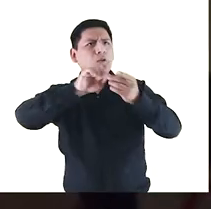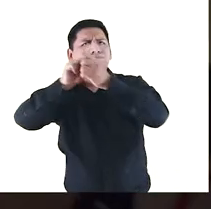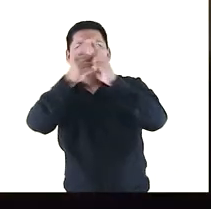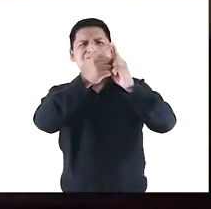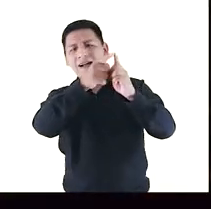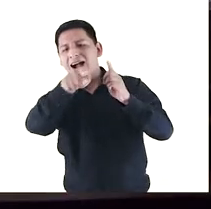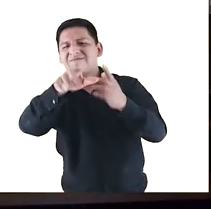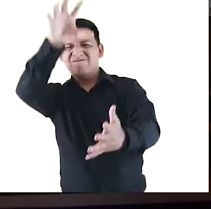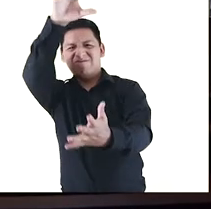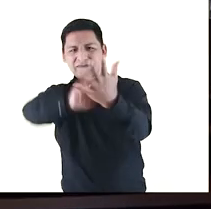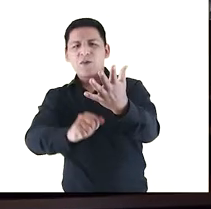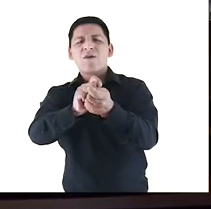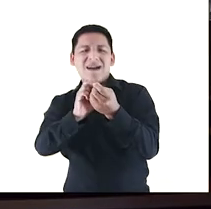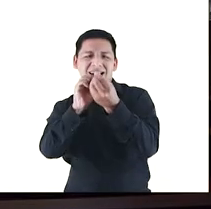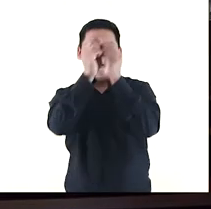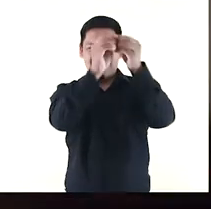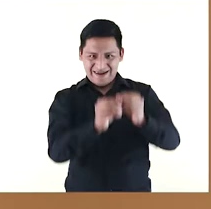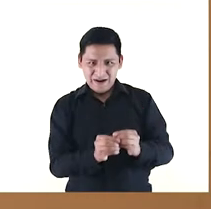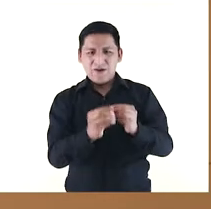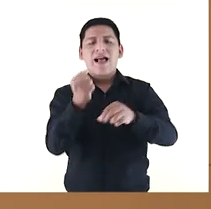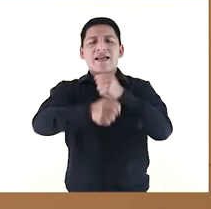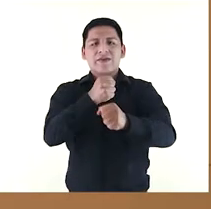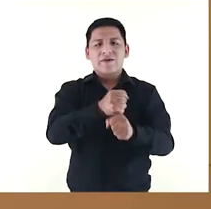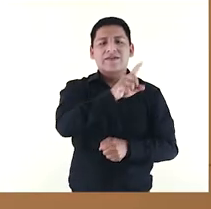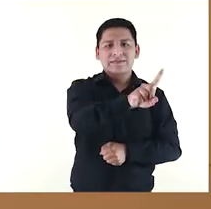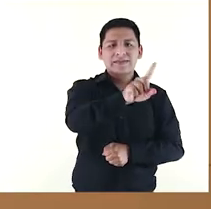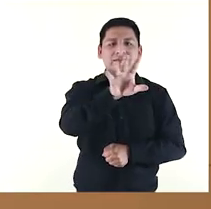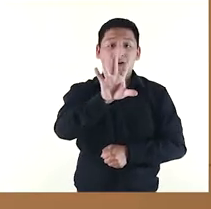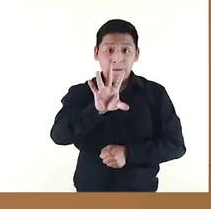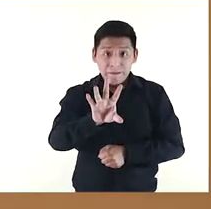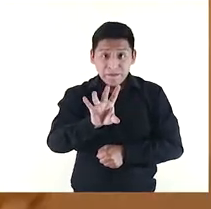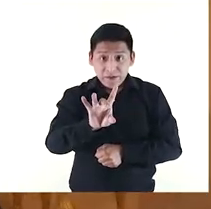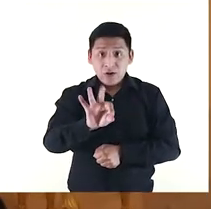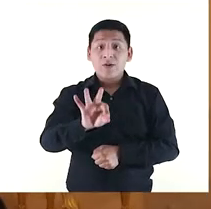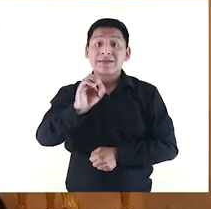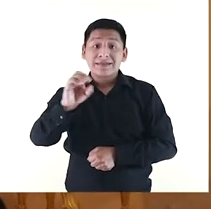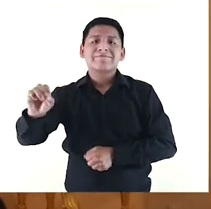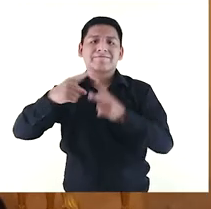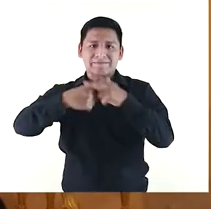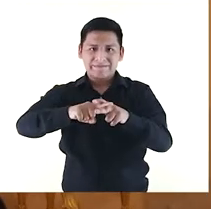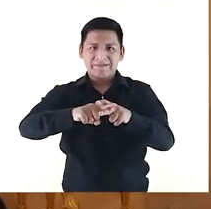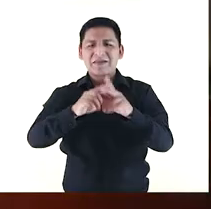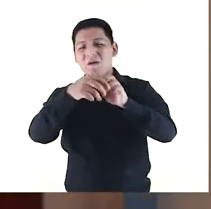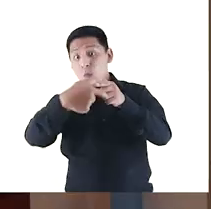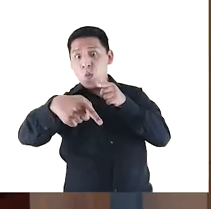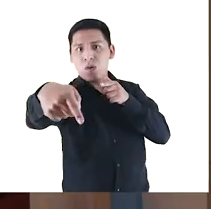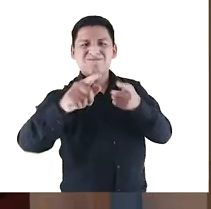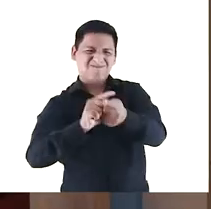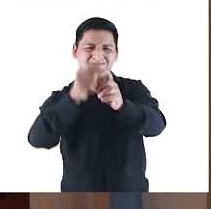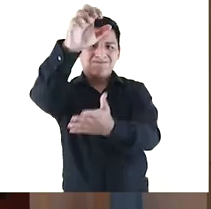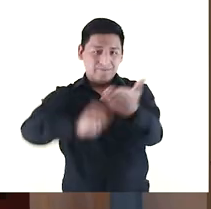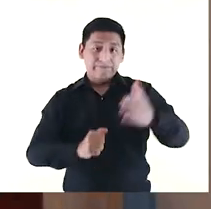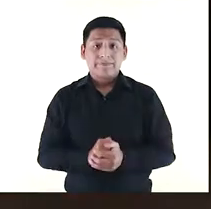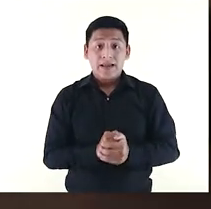iglesia sufrió un recorte grosero después de su remodelación a principios del siglo XX. Se la achicó en profundidad. La